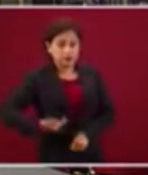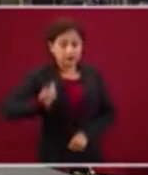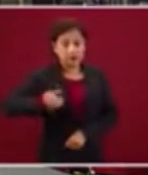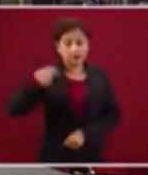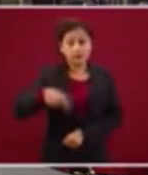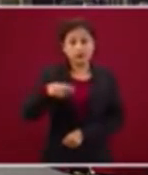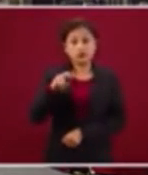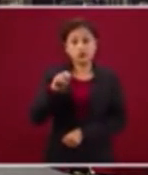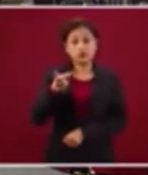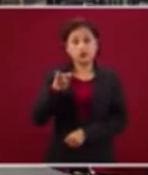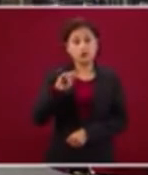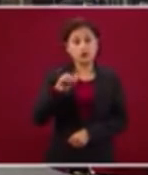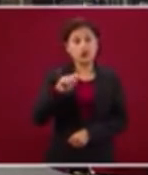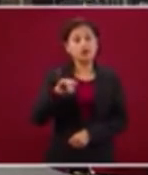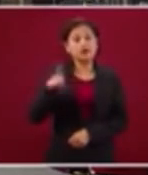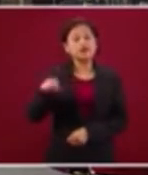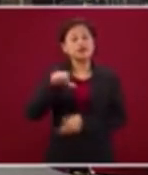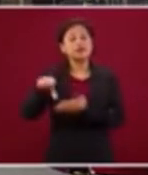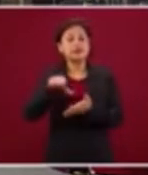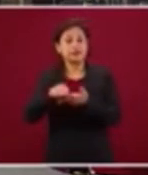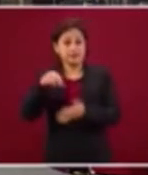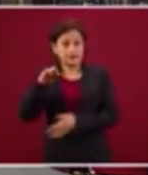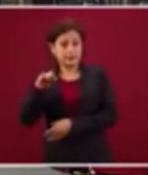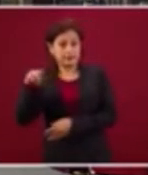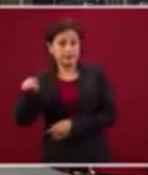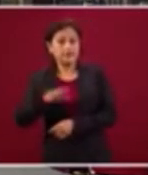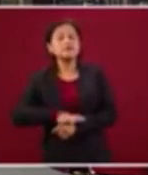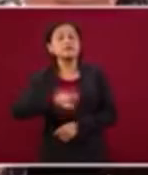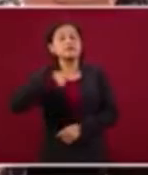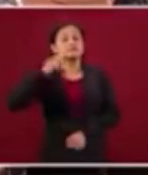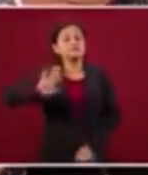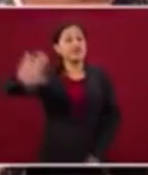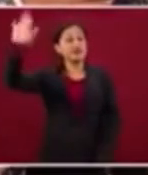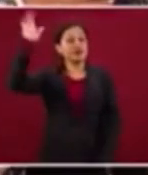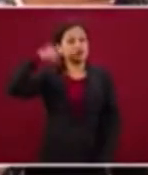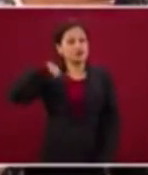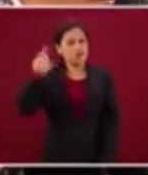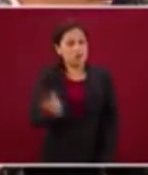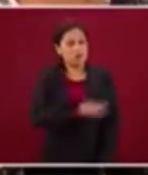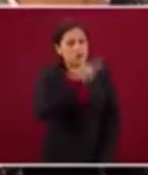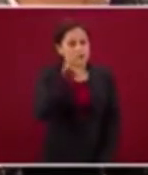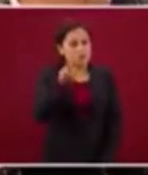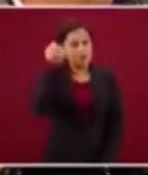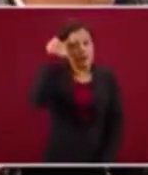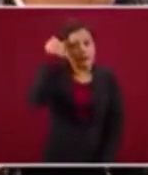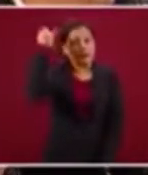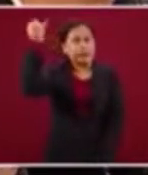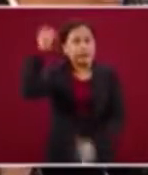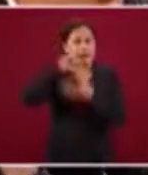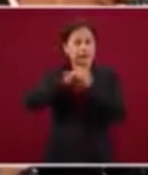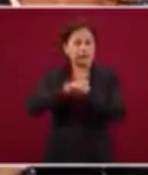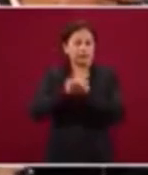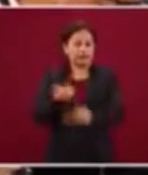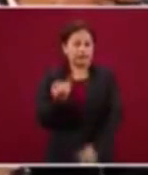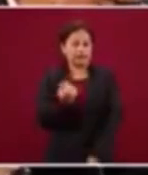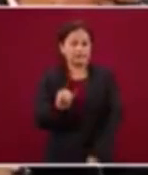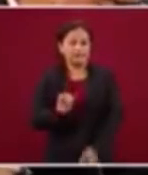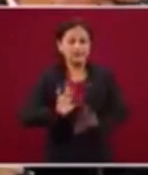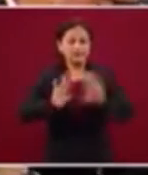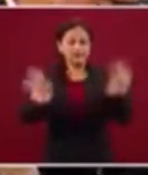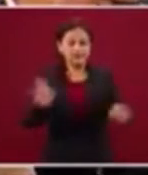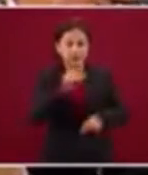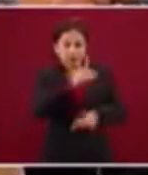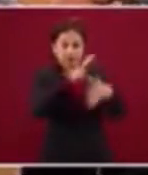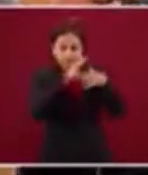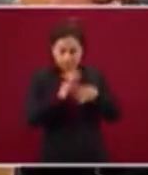FM. Yo fui quien le planteé de quién fue esa ocurrencia de una rifa. Eso no se va a decir. Y ya nos dijo que fue